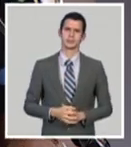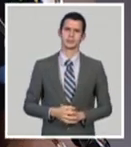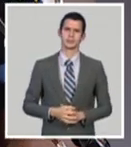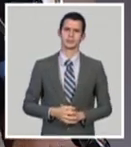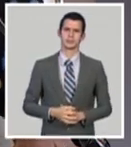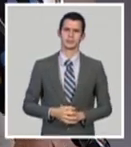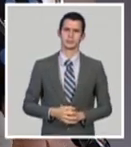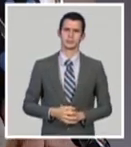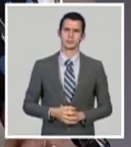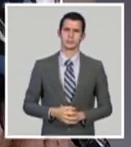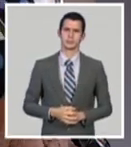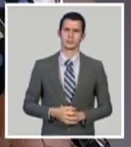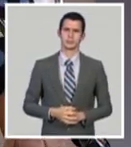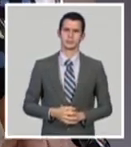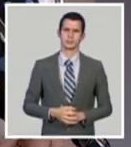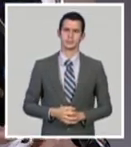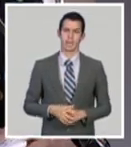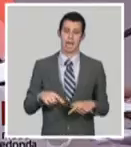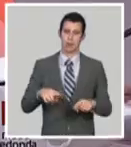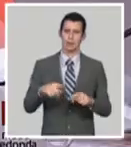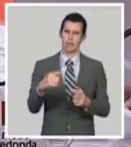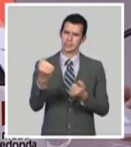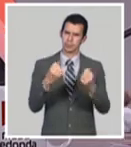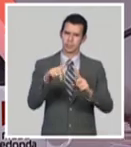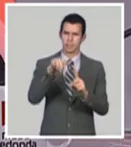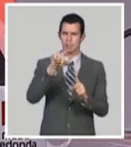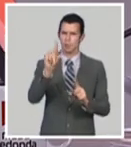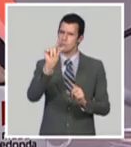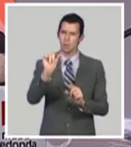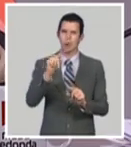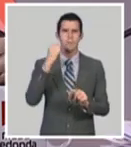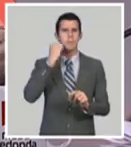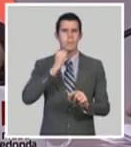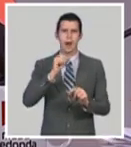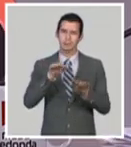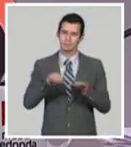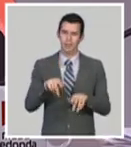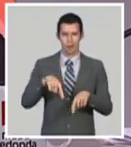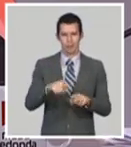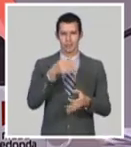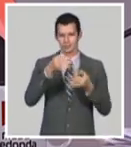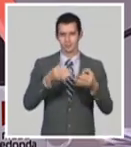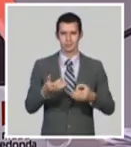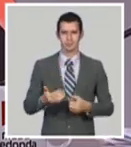Bueno, antes de entrar en el tema del transporte, ministra, le propongo hacer un breve y alto y regresamos para seguir hablando de esos temas.